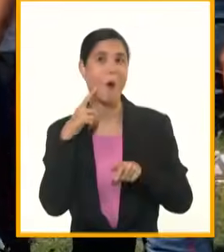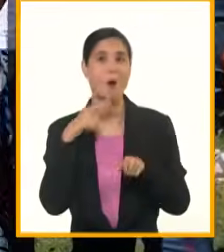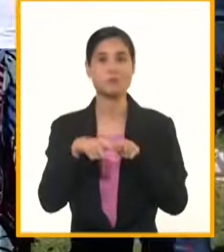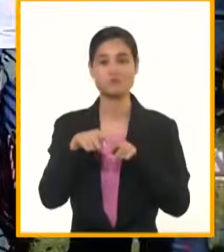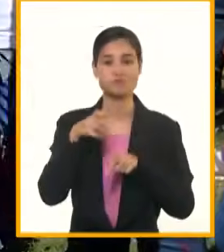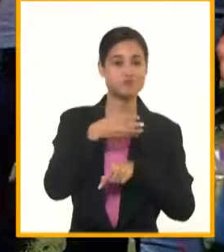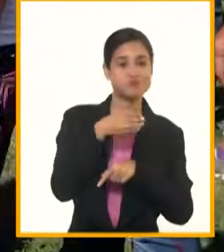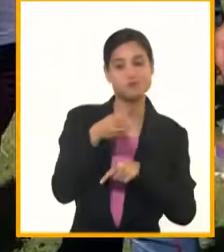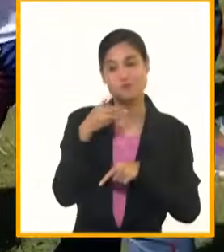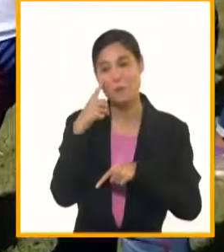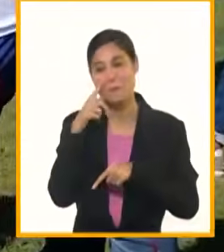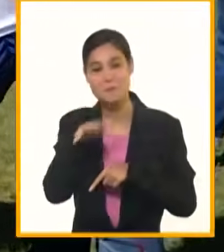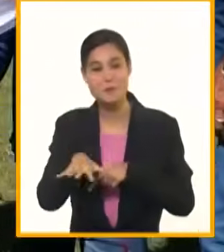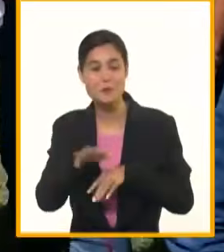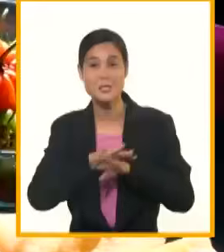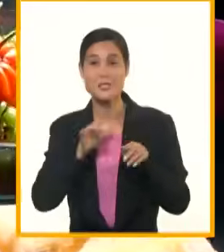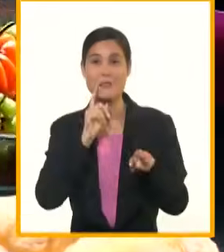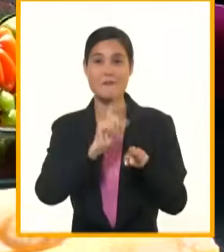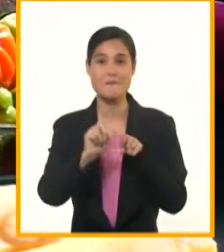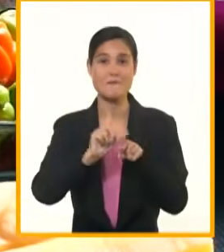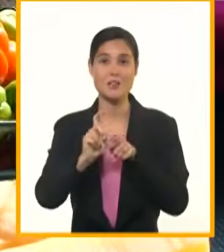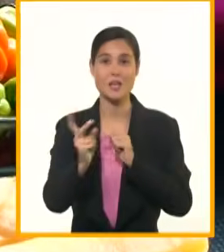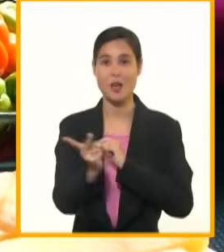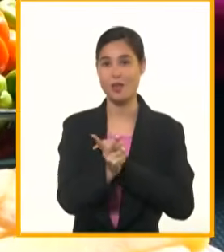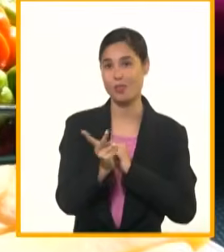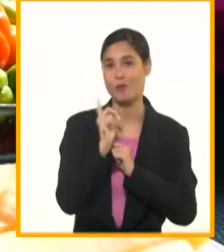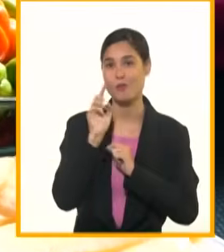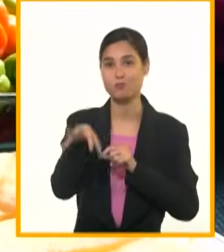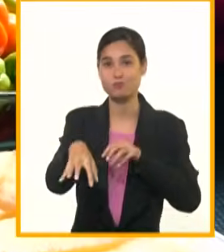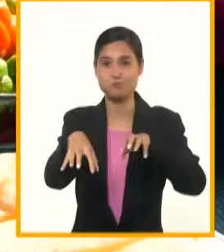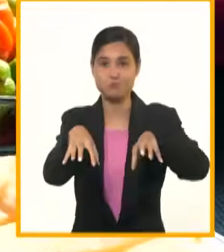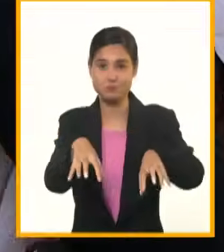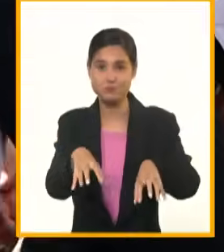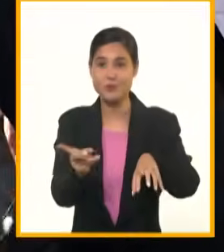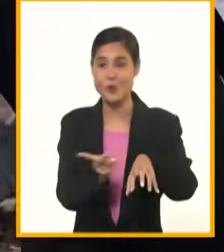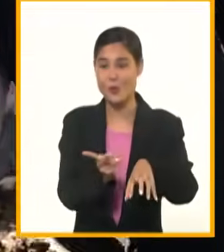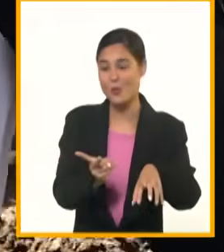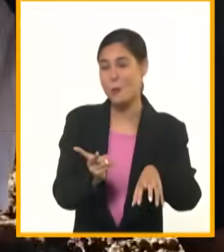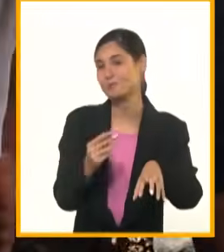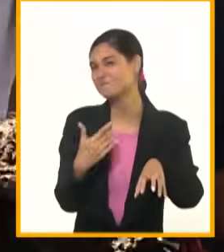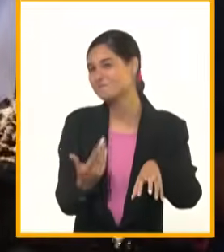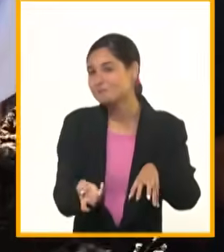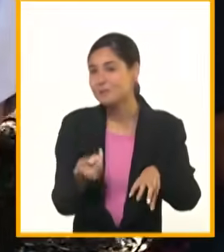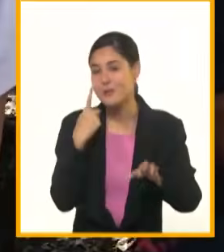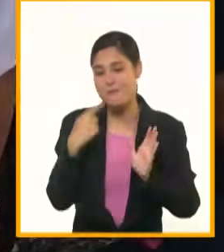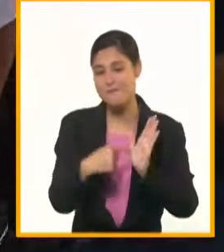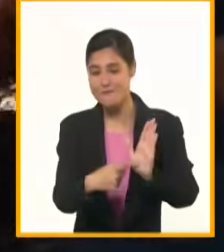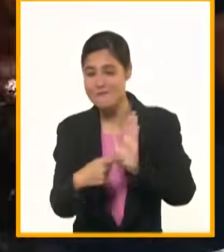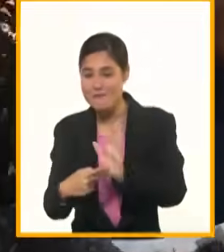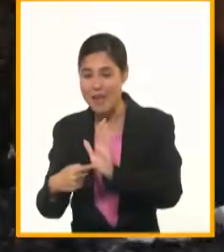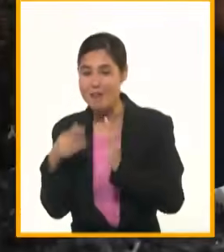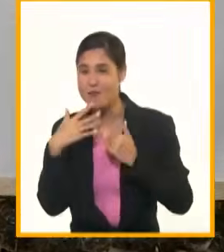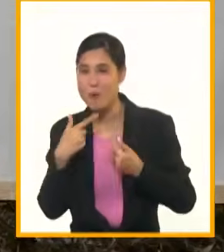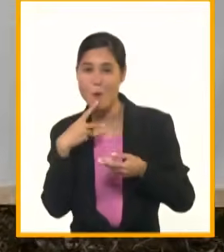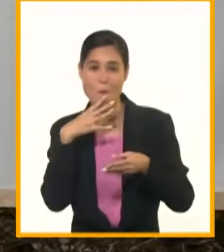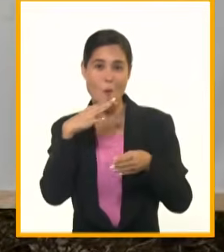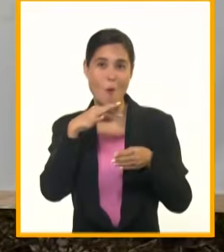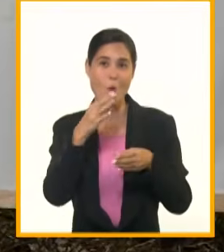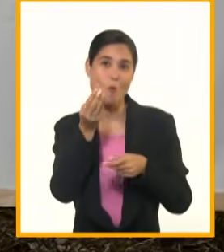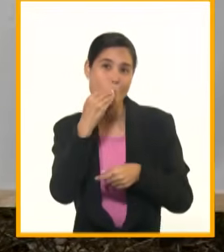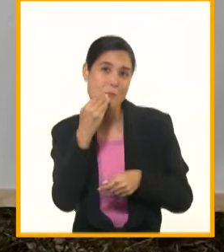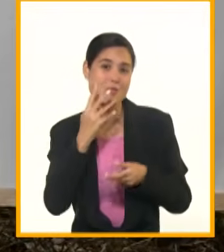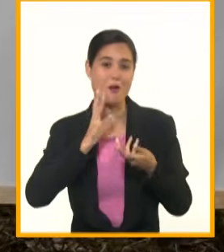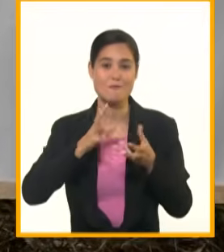locales participaron en el 9º Evento Internacional de Agroecología, Soberanía Alimentaria, Educación Nutricional y Cooperativismo,